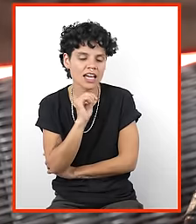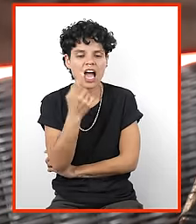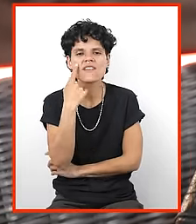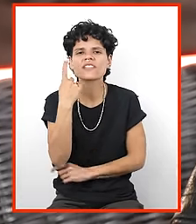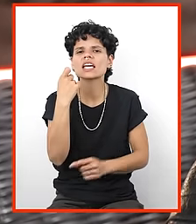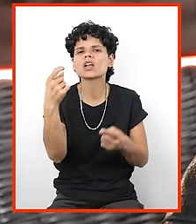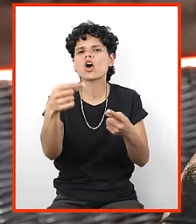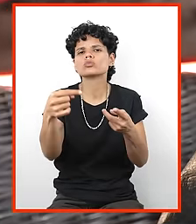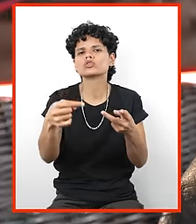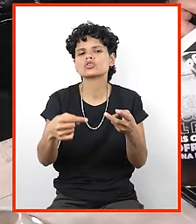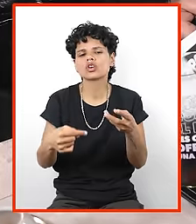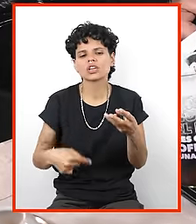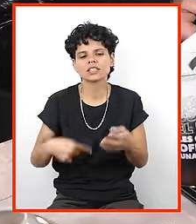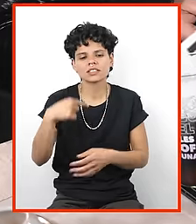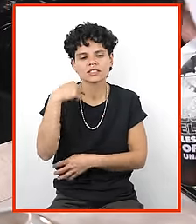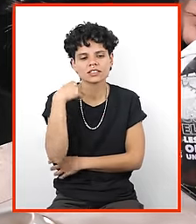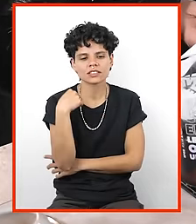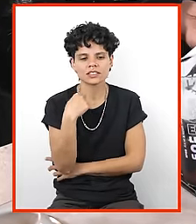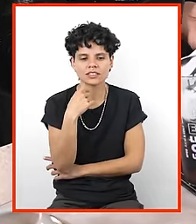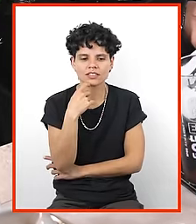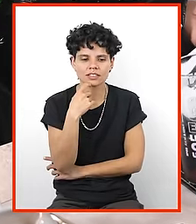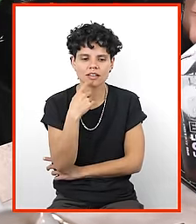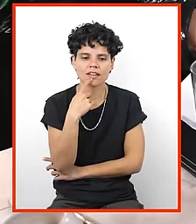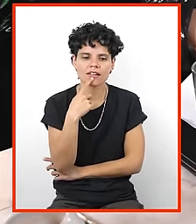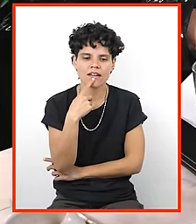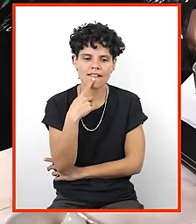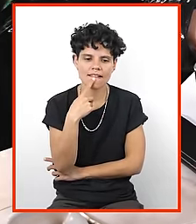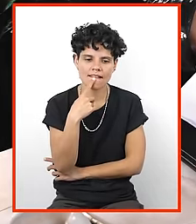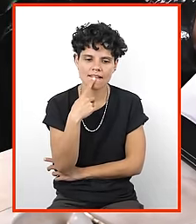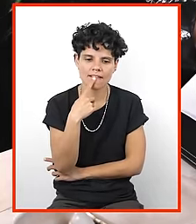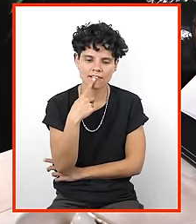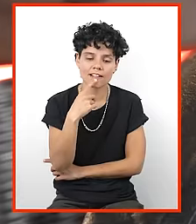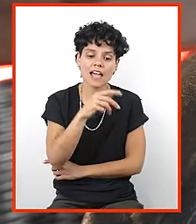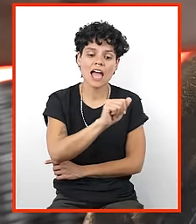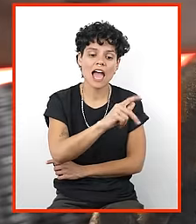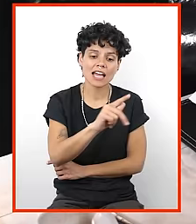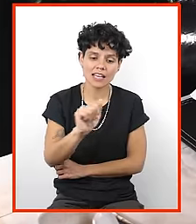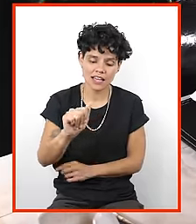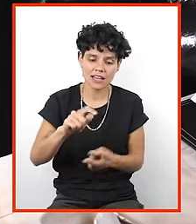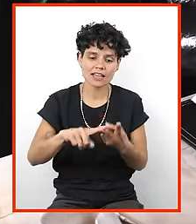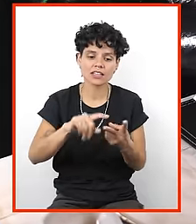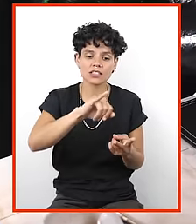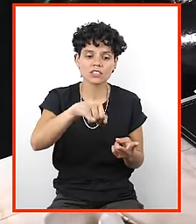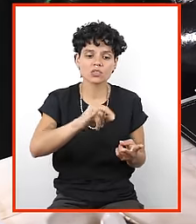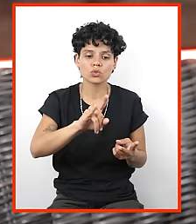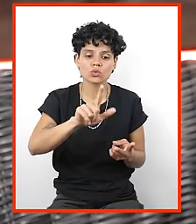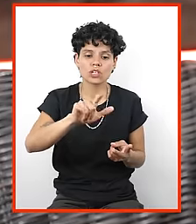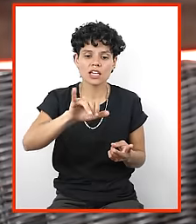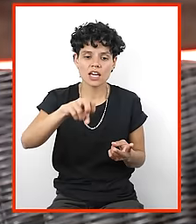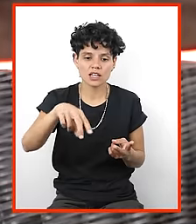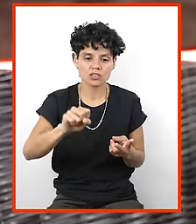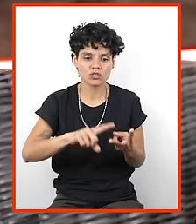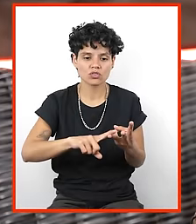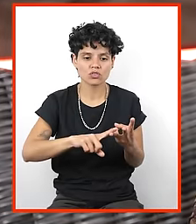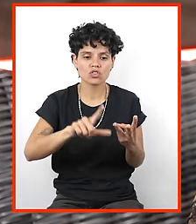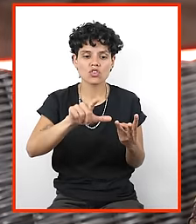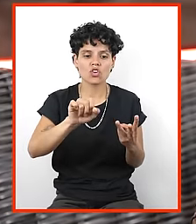Ay, ¿cuáles son las opciones? ¿Y sabes que es la AK-420? Juliano Sosa. Ya. ¿Loyalty? No, no